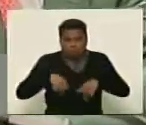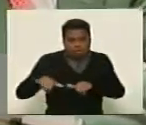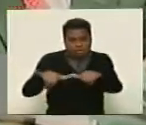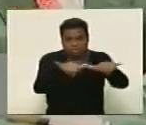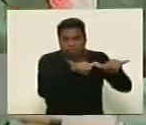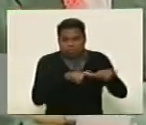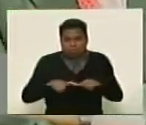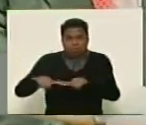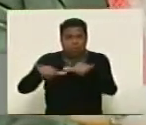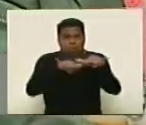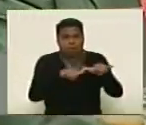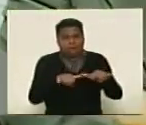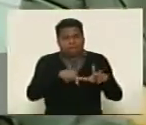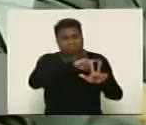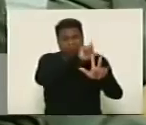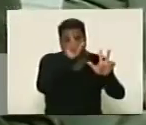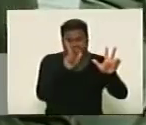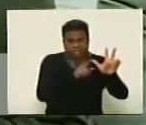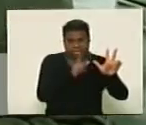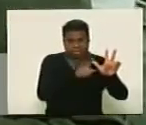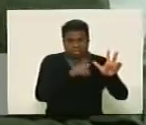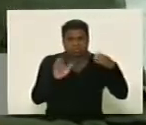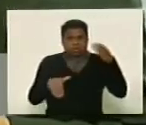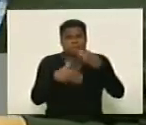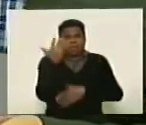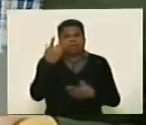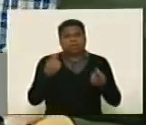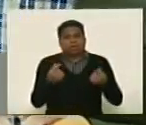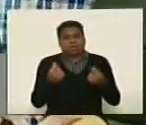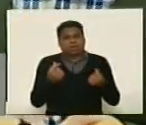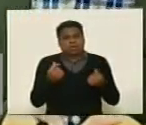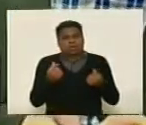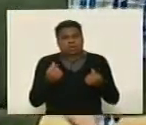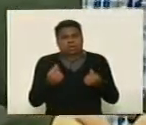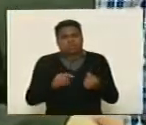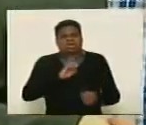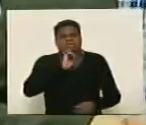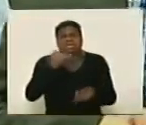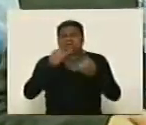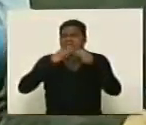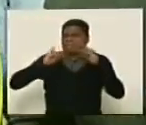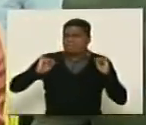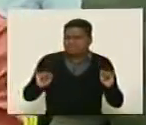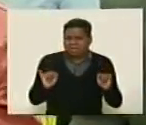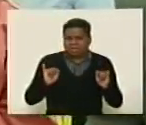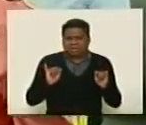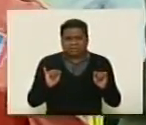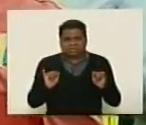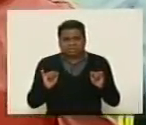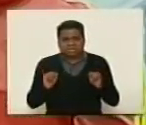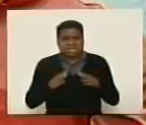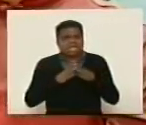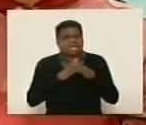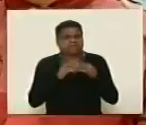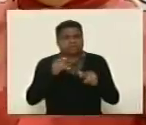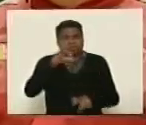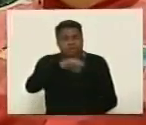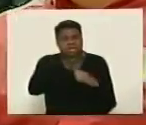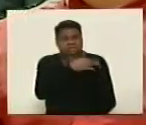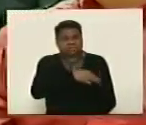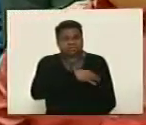económico que, para que sea así, tiene que ser soberano, tiene que tener independencia en el marco de una